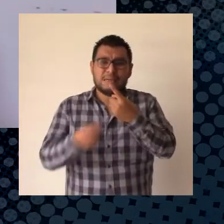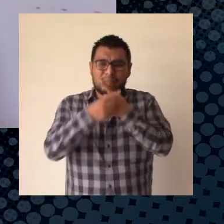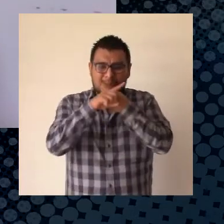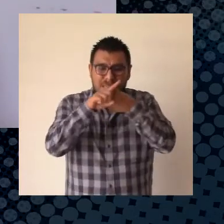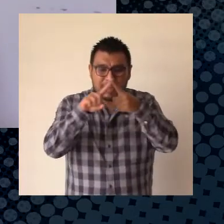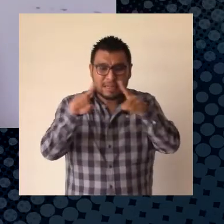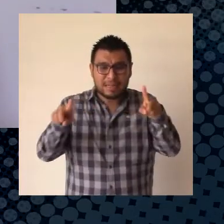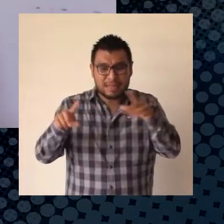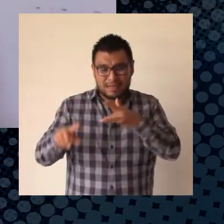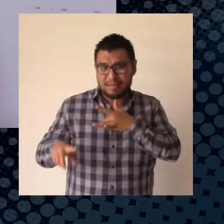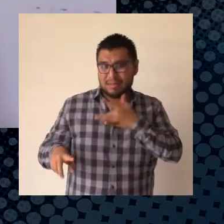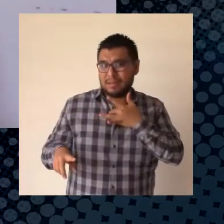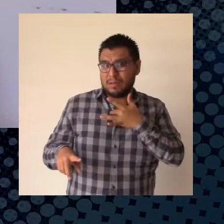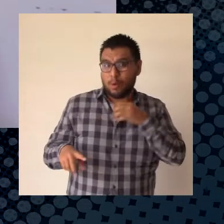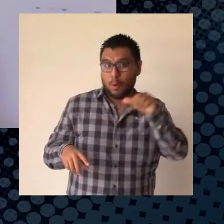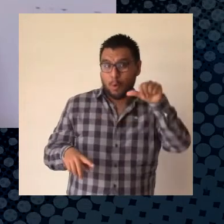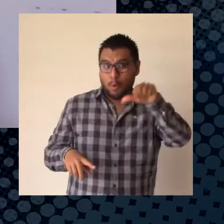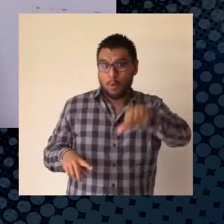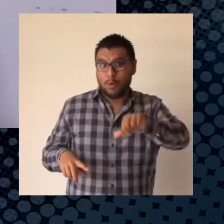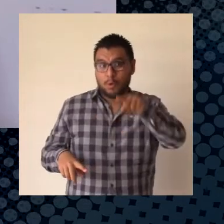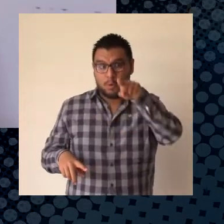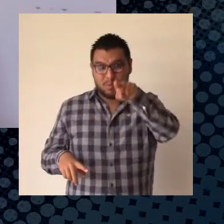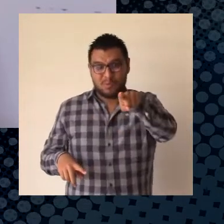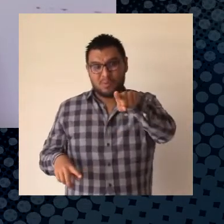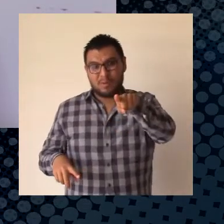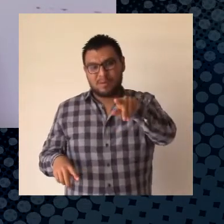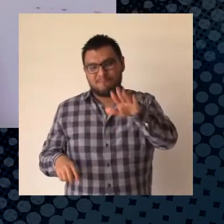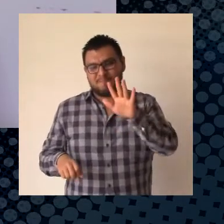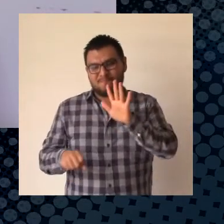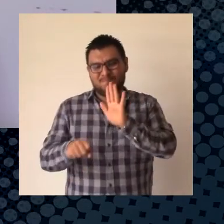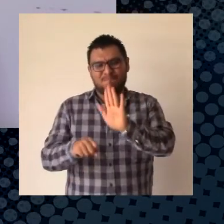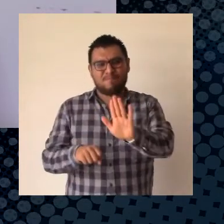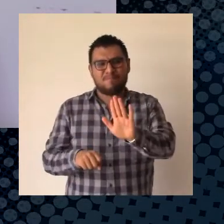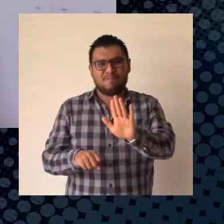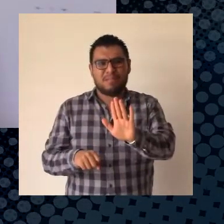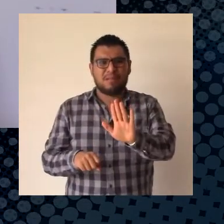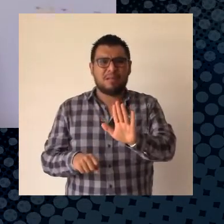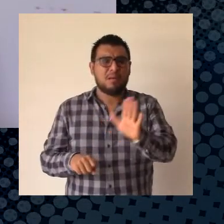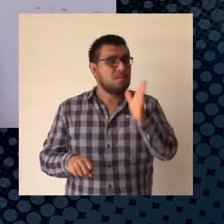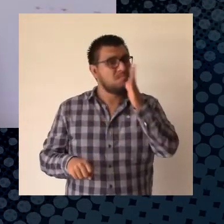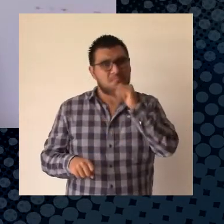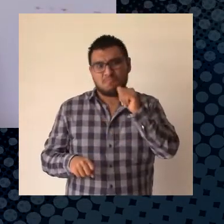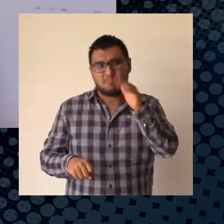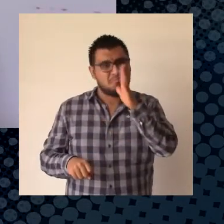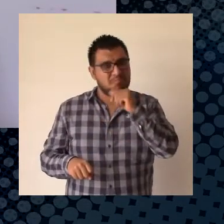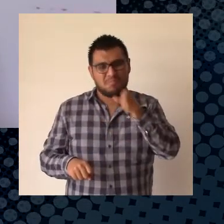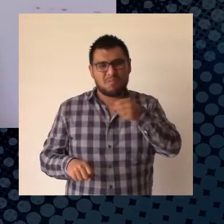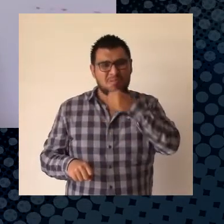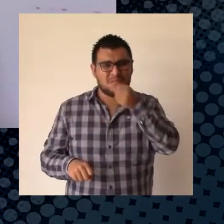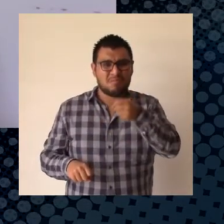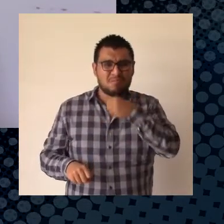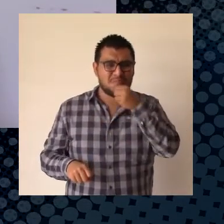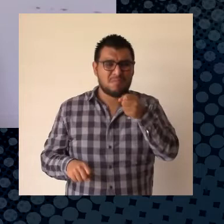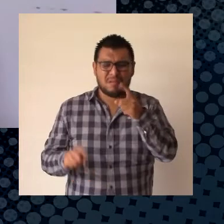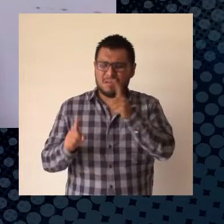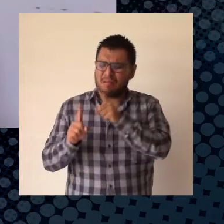sentimiento, hoy es día que usted puede pararla. Ya no voy a hablar mal de